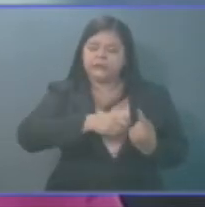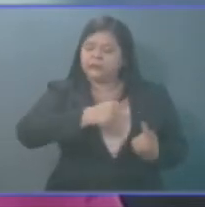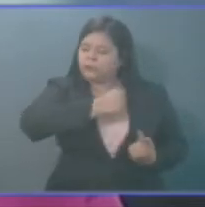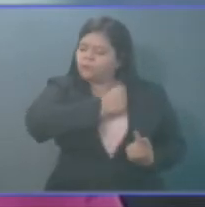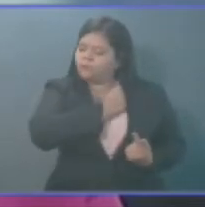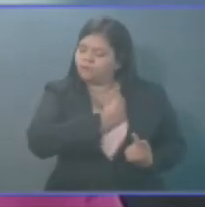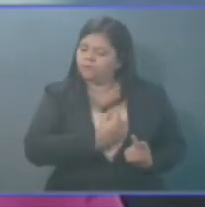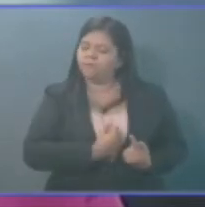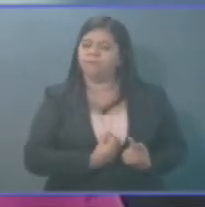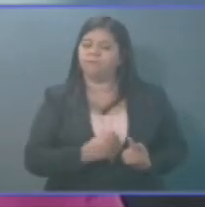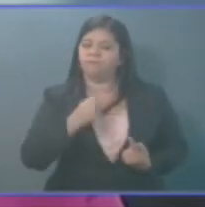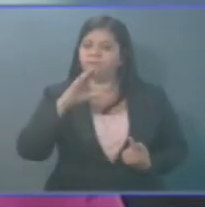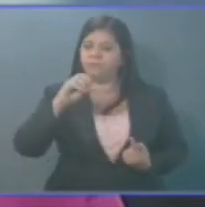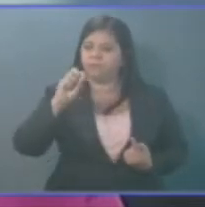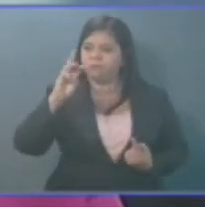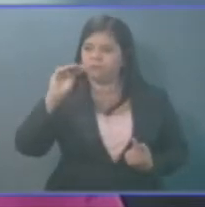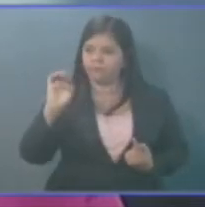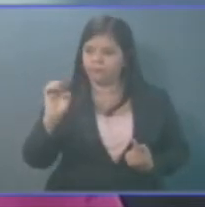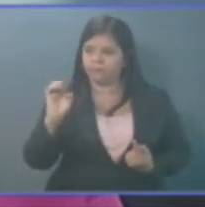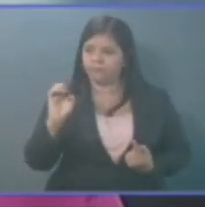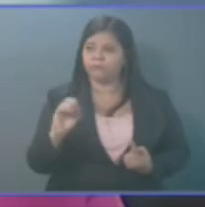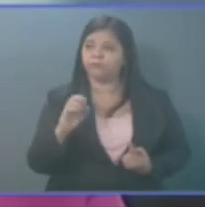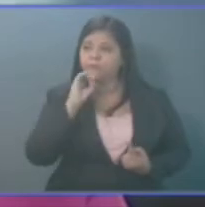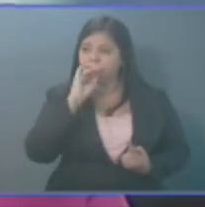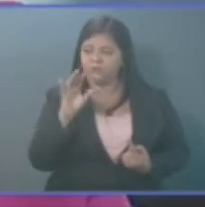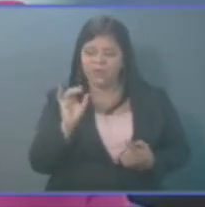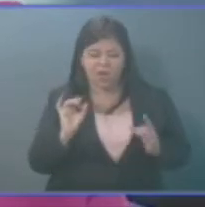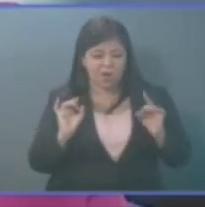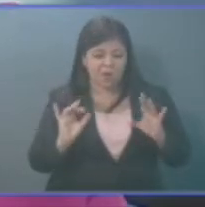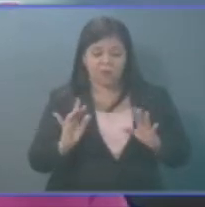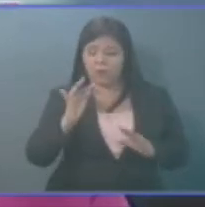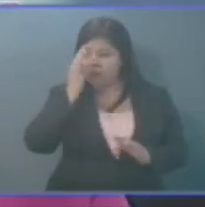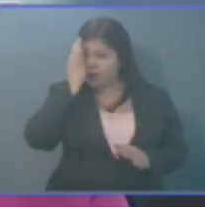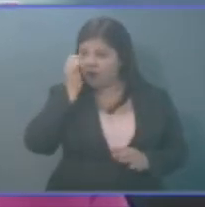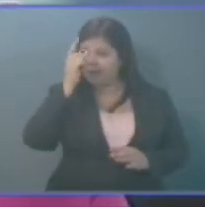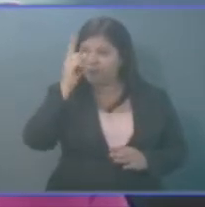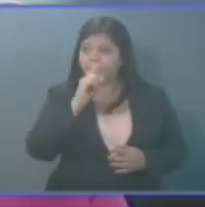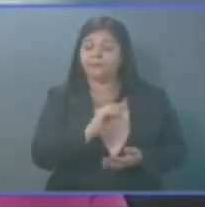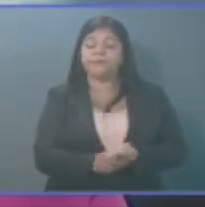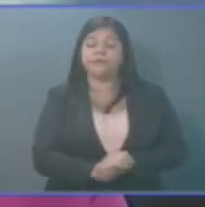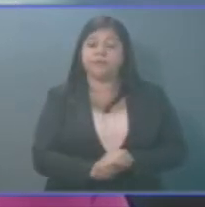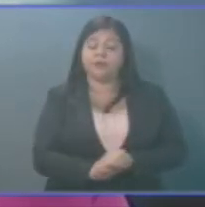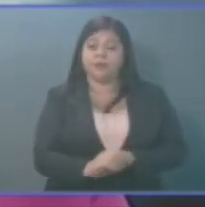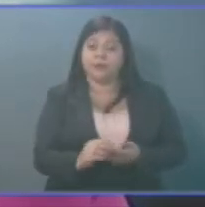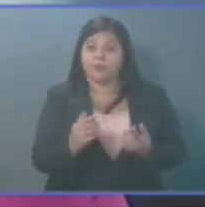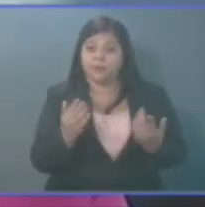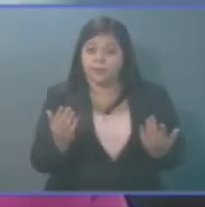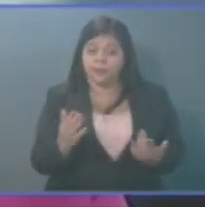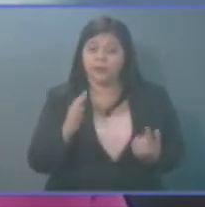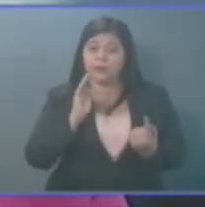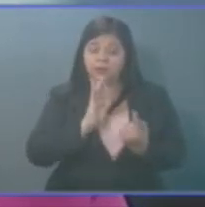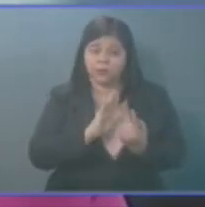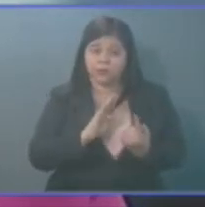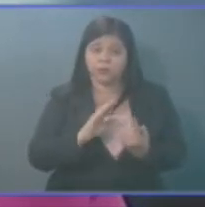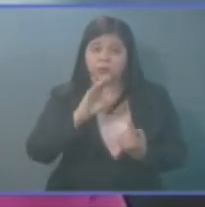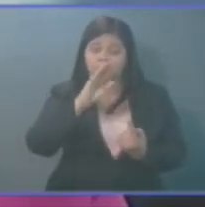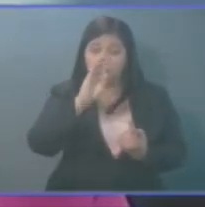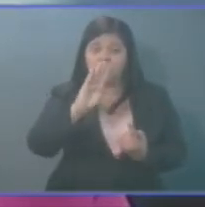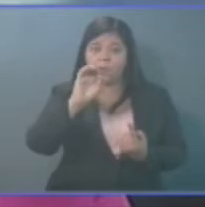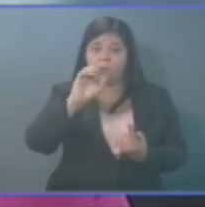Cosme Espesoto por odio a la fe, allanando el camino para su